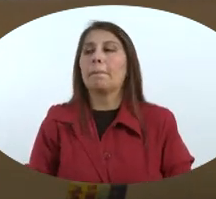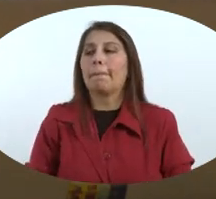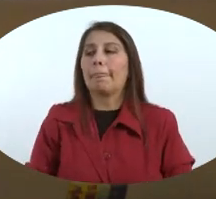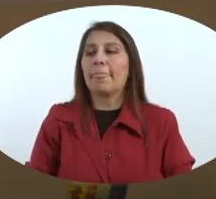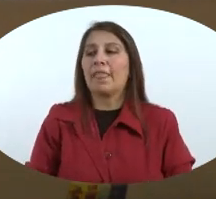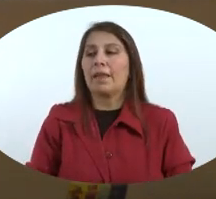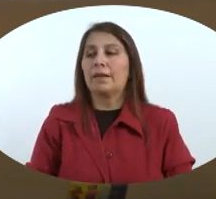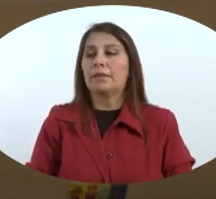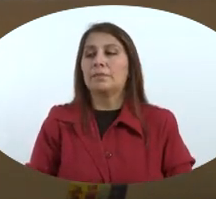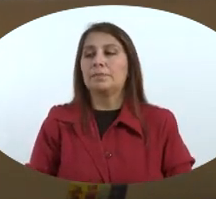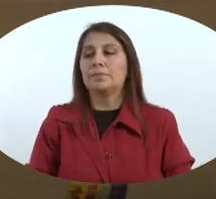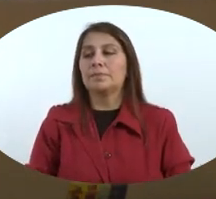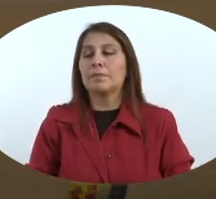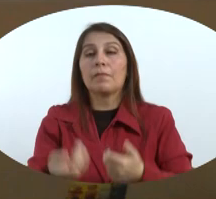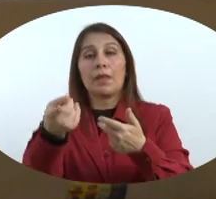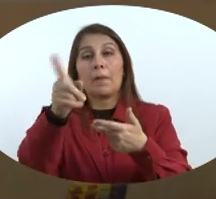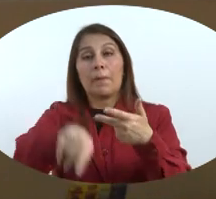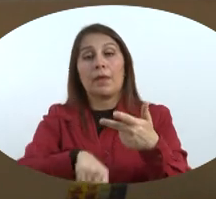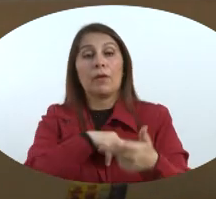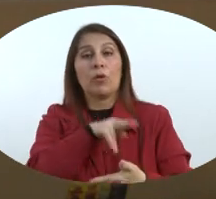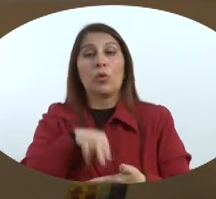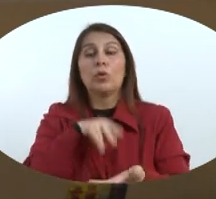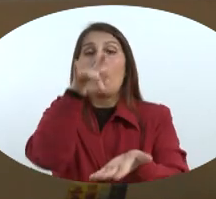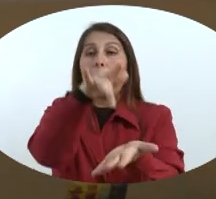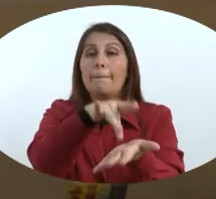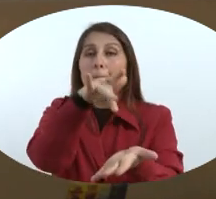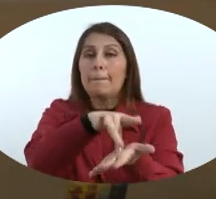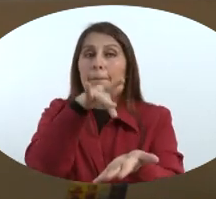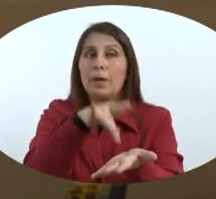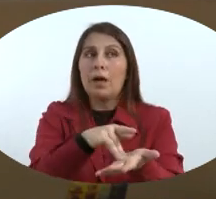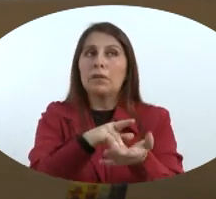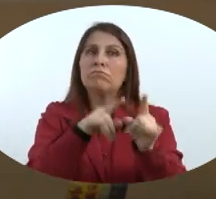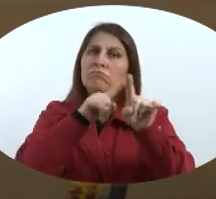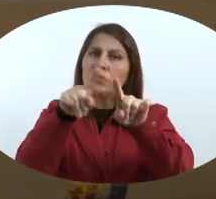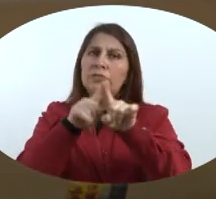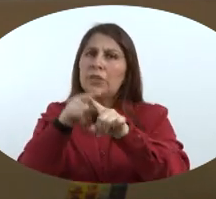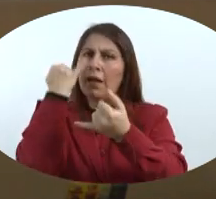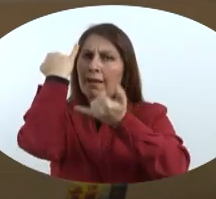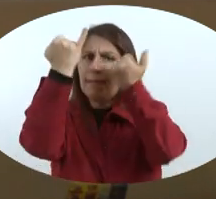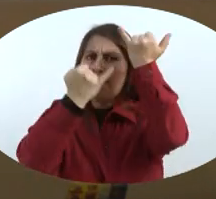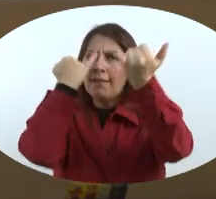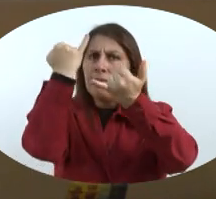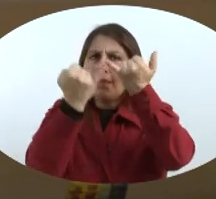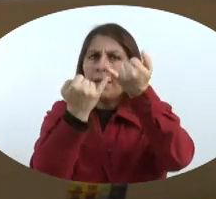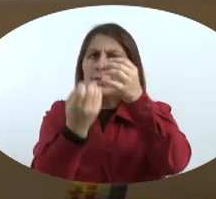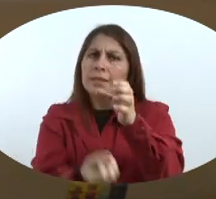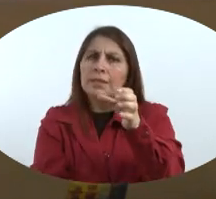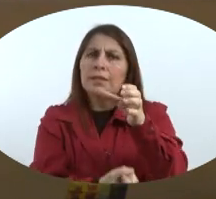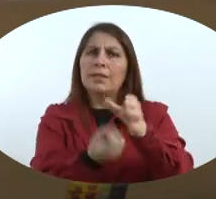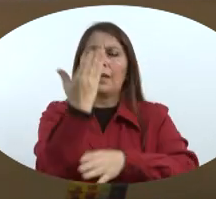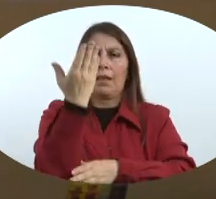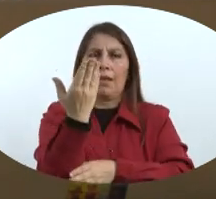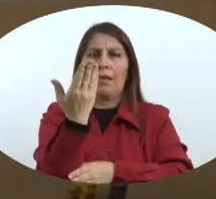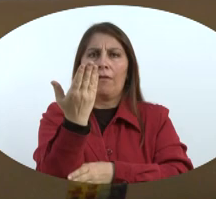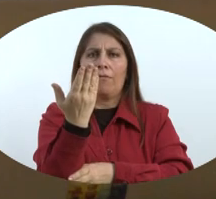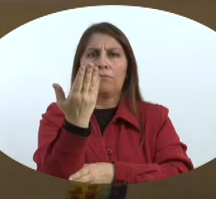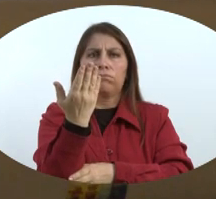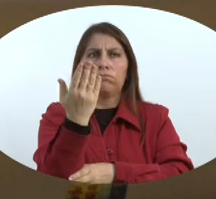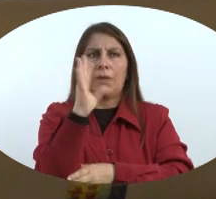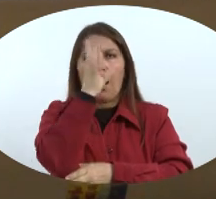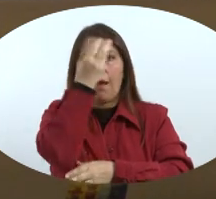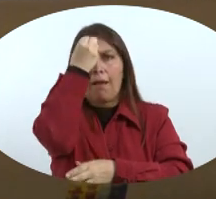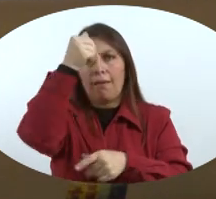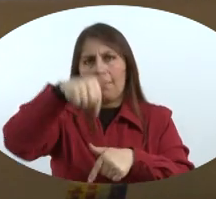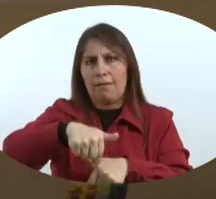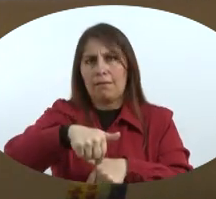en ese sentido pues también hemos participado en diferentes iniciativas que se llevan desde la academia a los